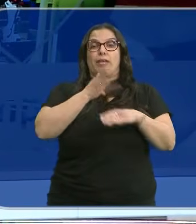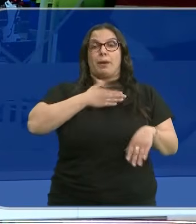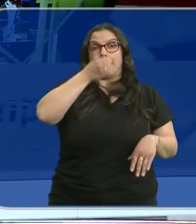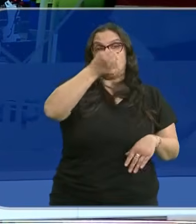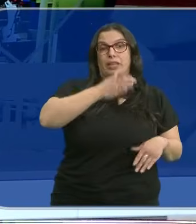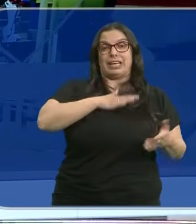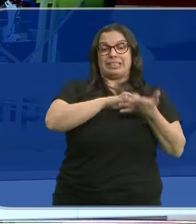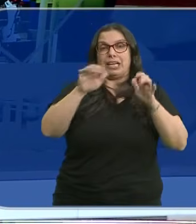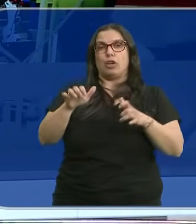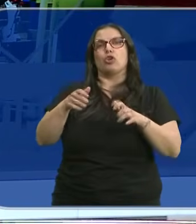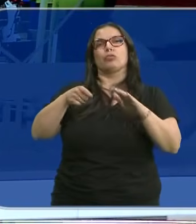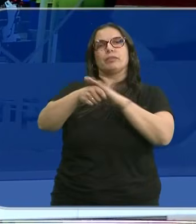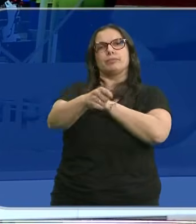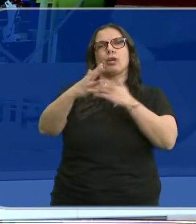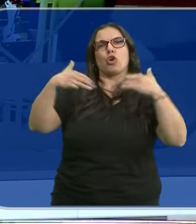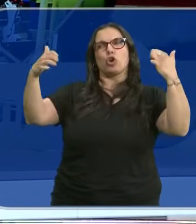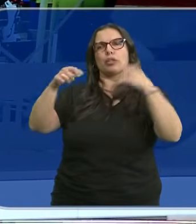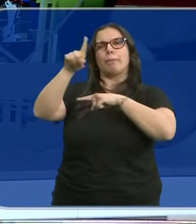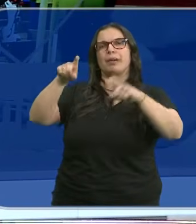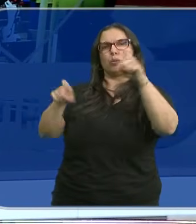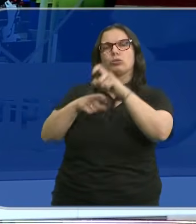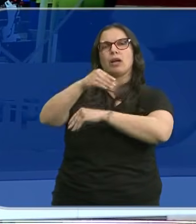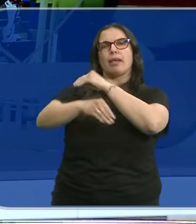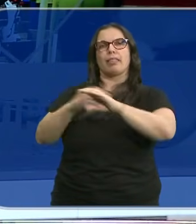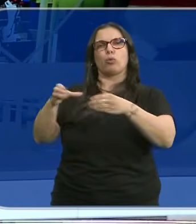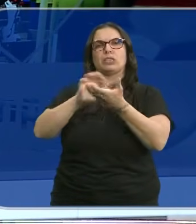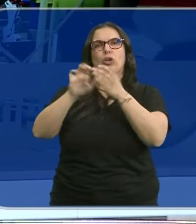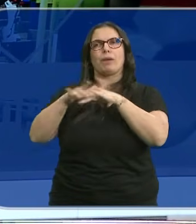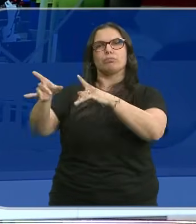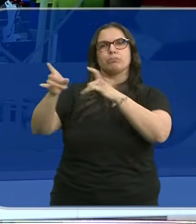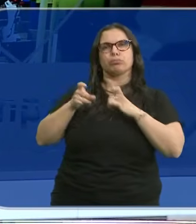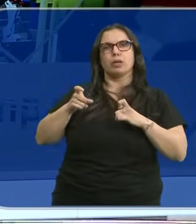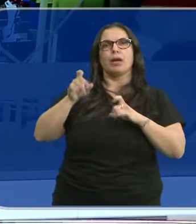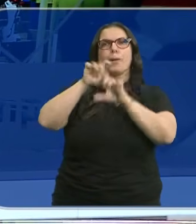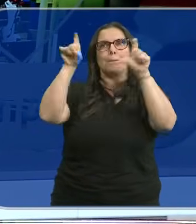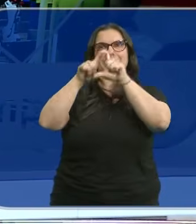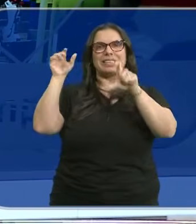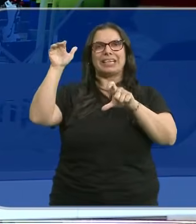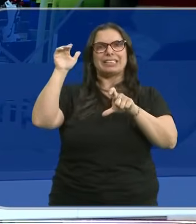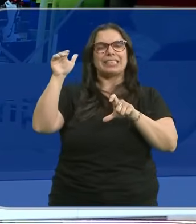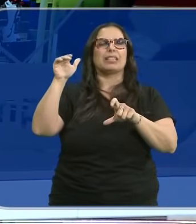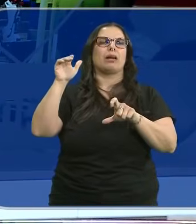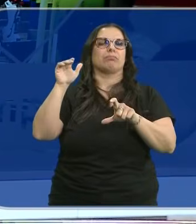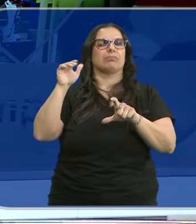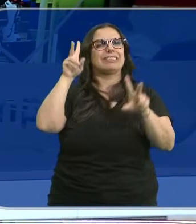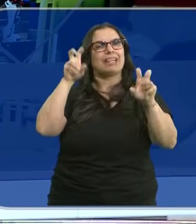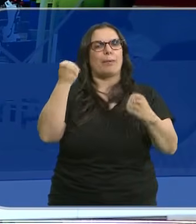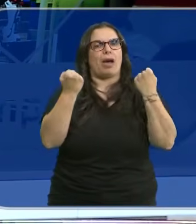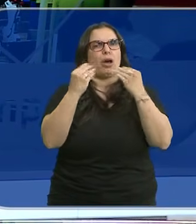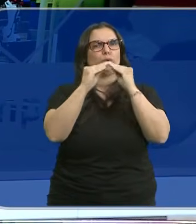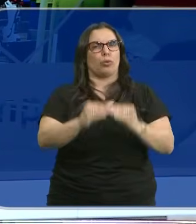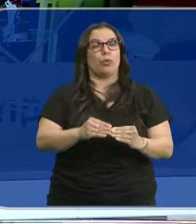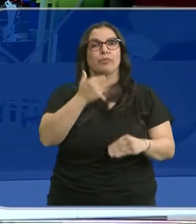León han registrado preguntas en las Cortes sobre las actuaciones de la Junta para atraer inversiones internacionales en materia de automoción. Dicen que